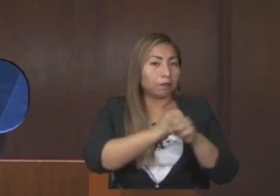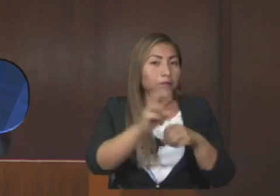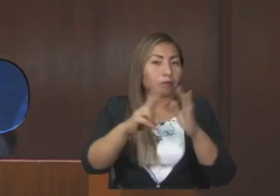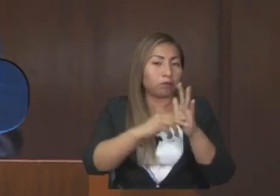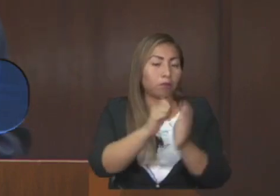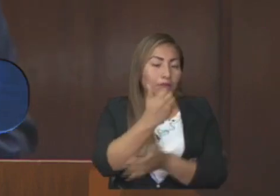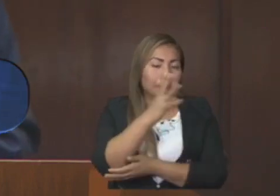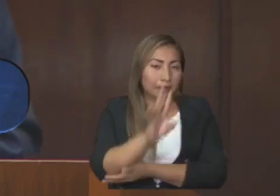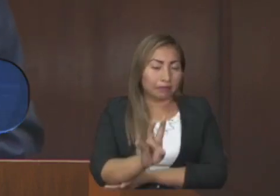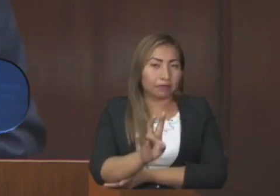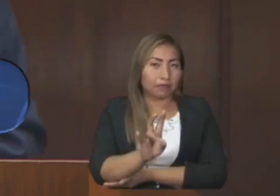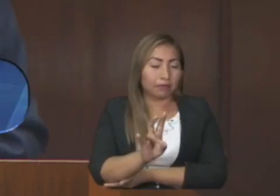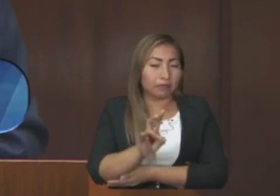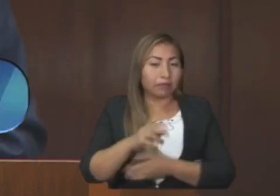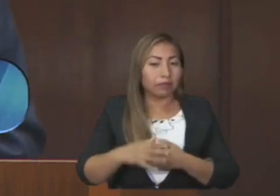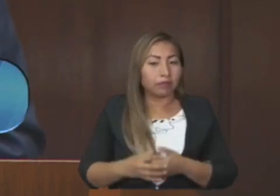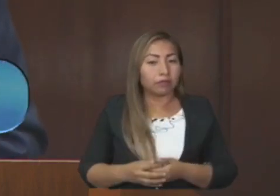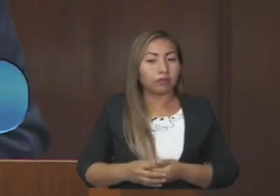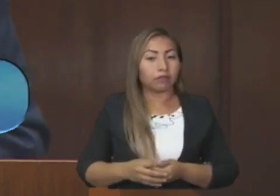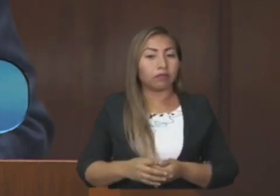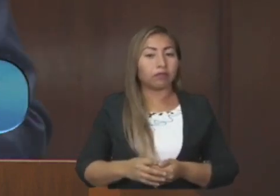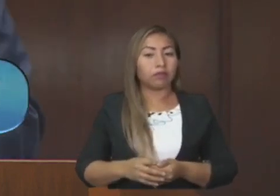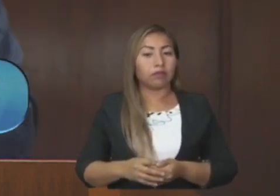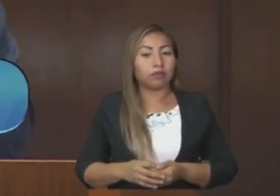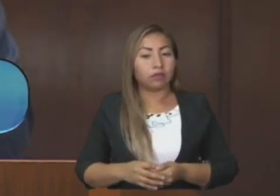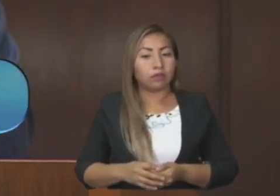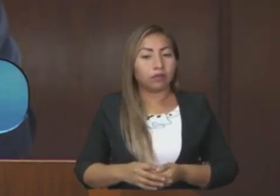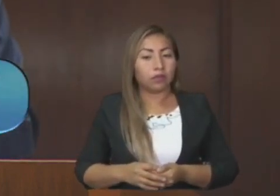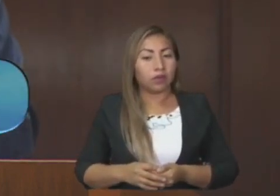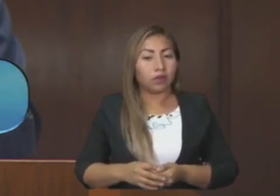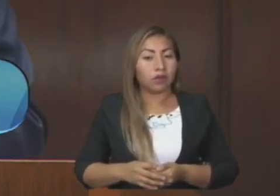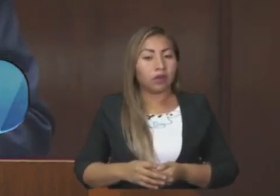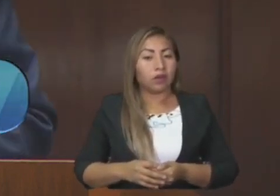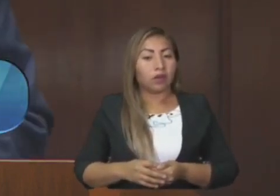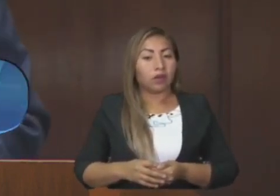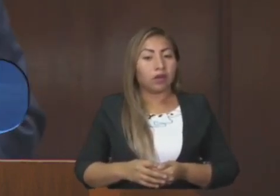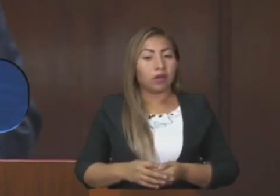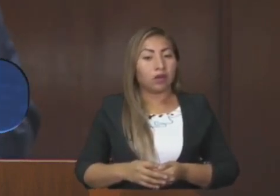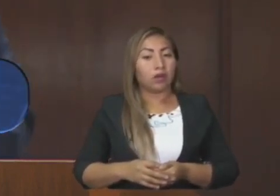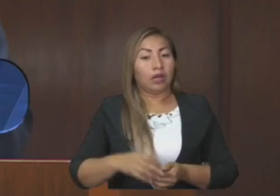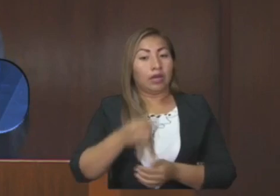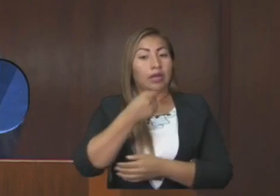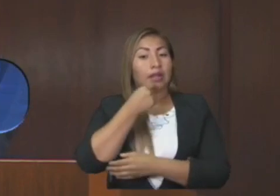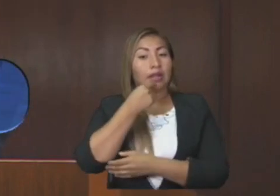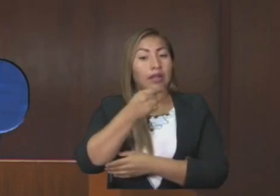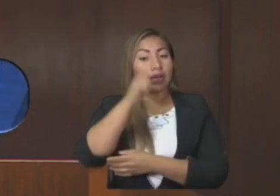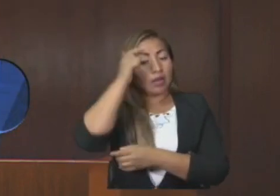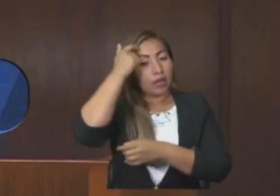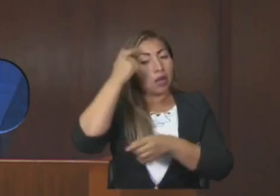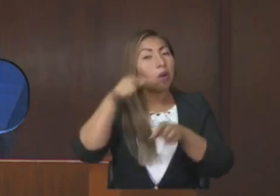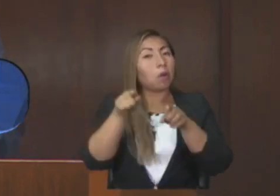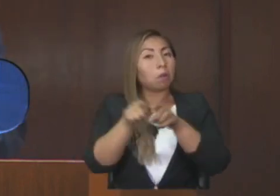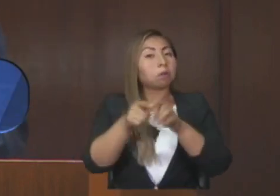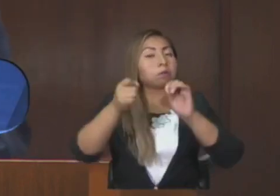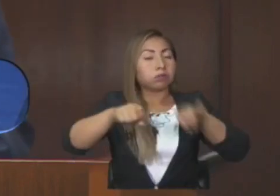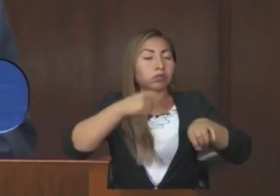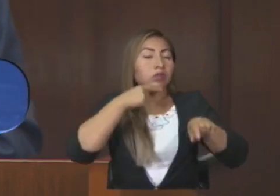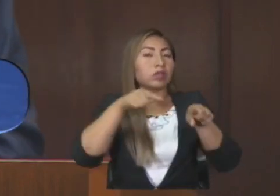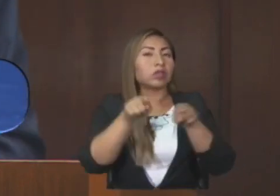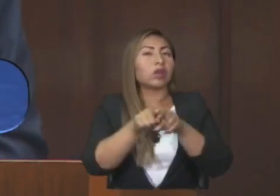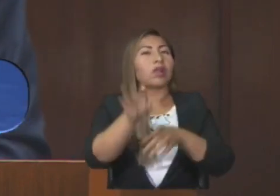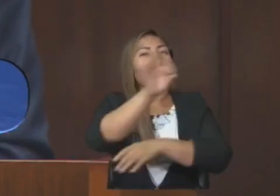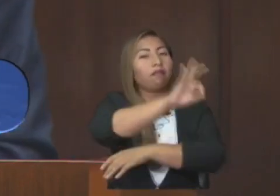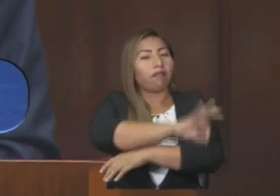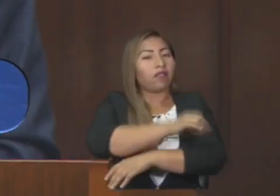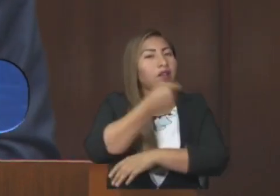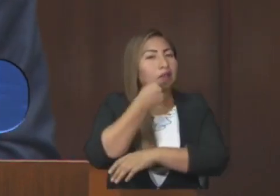El Gobierno Nacional le otorgó a Minera Panamá un plazo razonable, en buena fe y bajo el principio